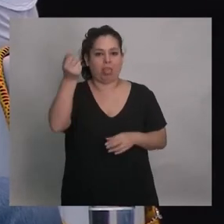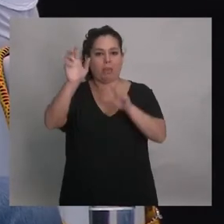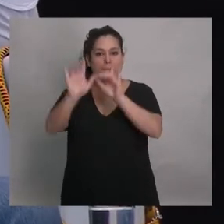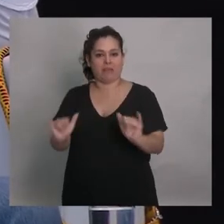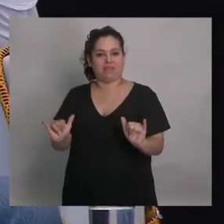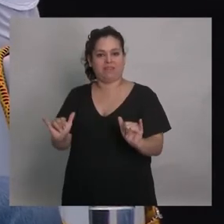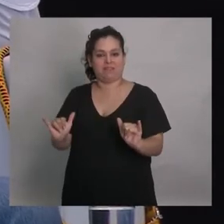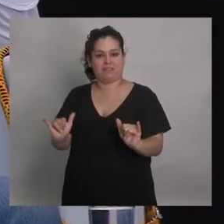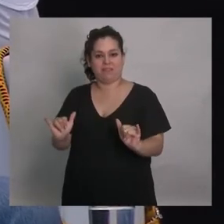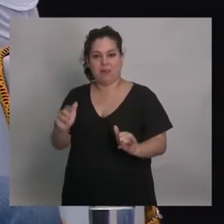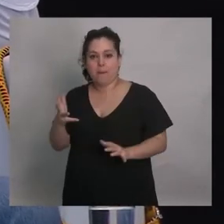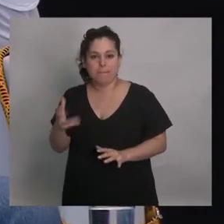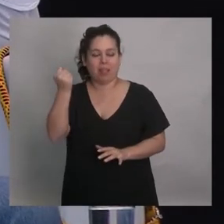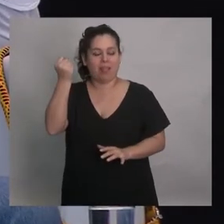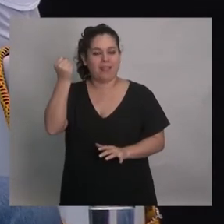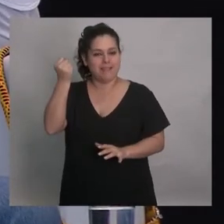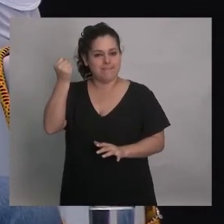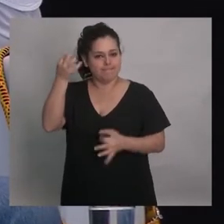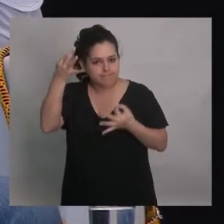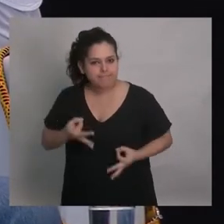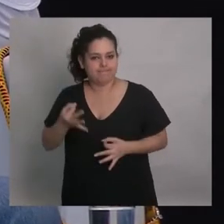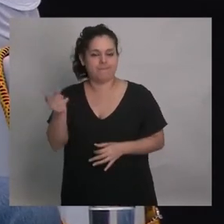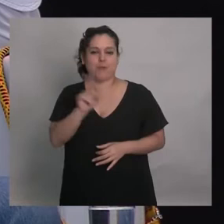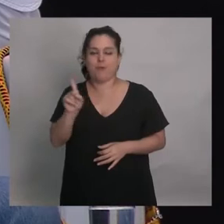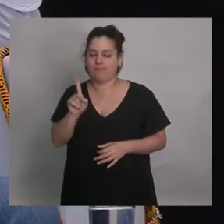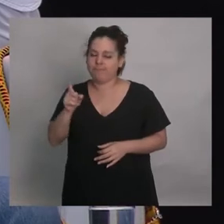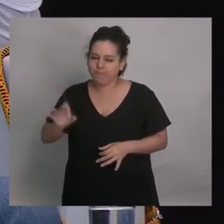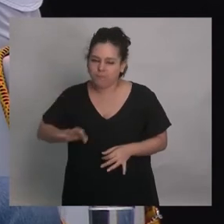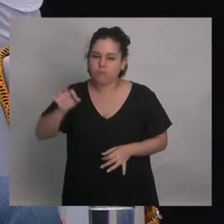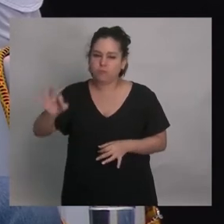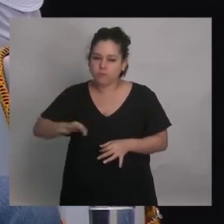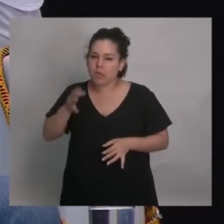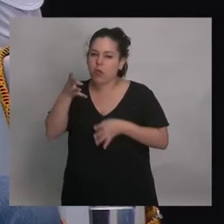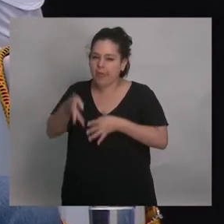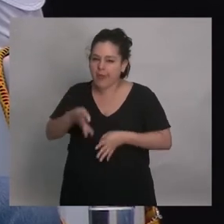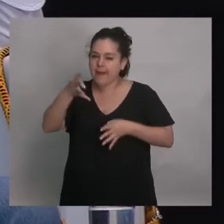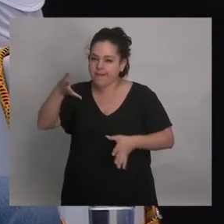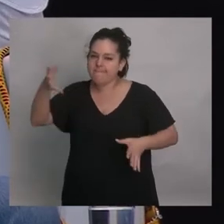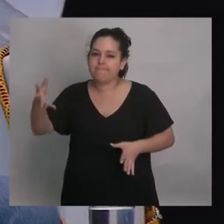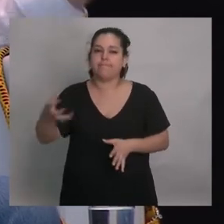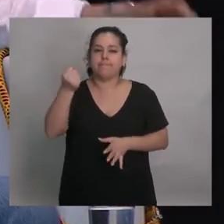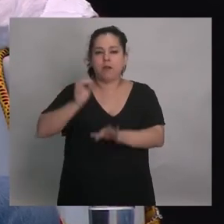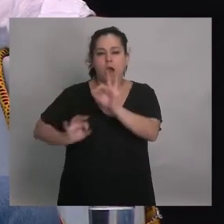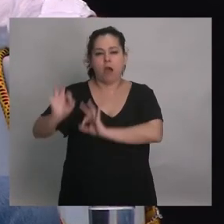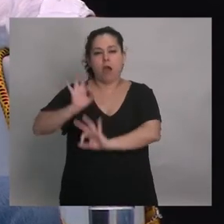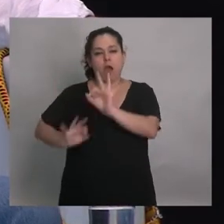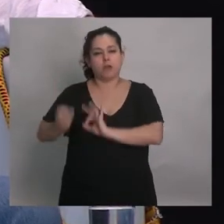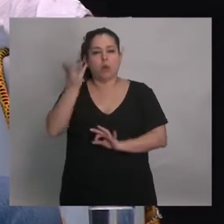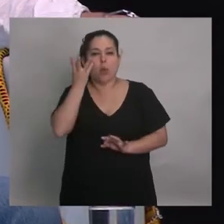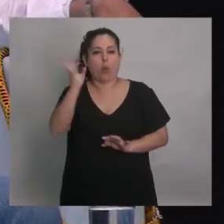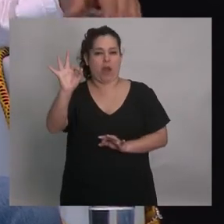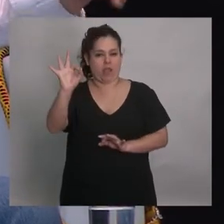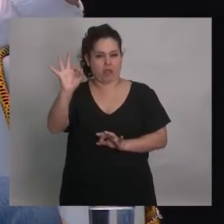hemos conquistado a medias después de una larga guerra que comienza a mediados de los años 40